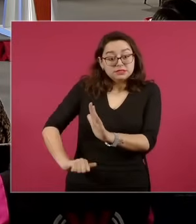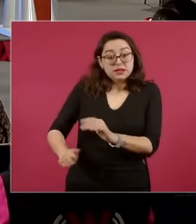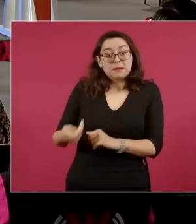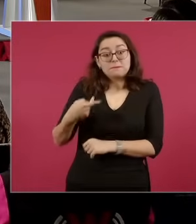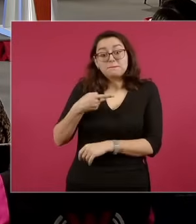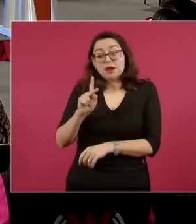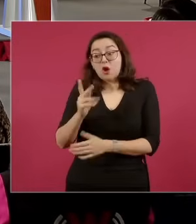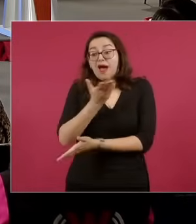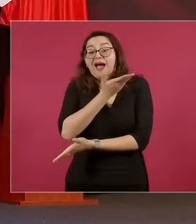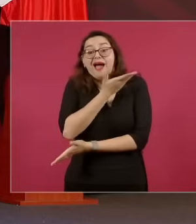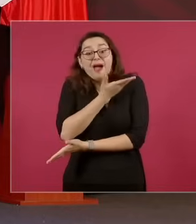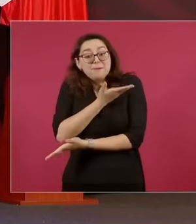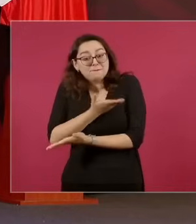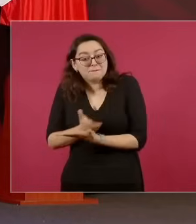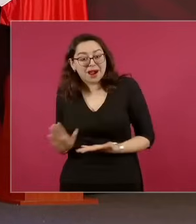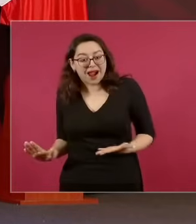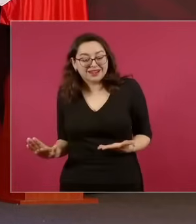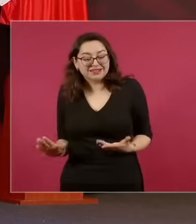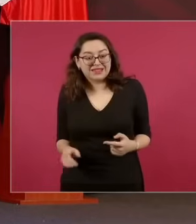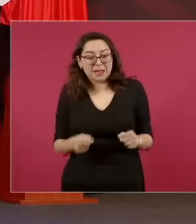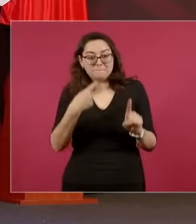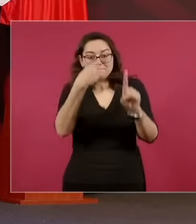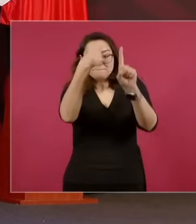Pero miren todo lo demás.